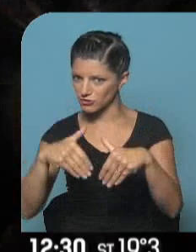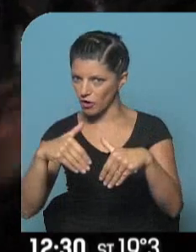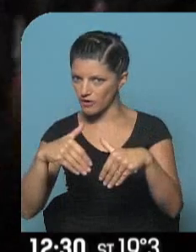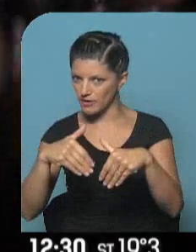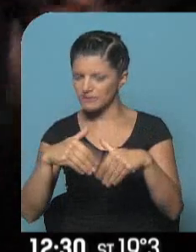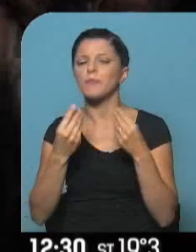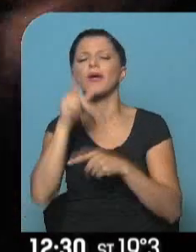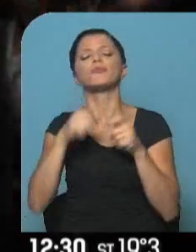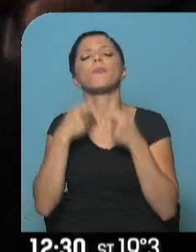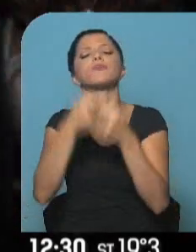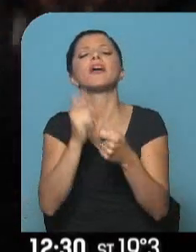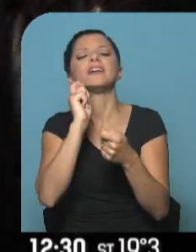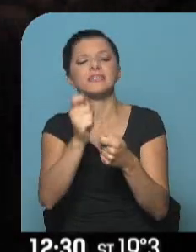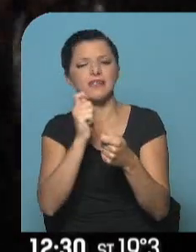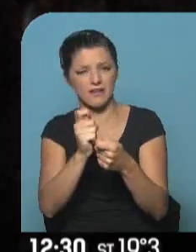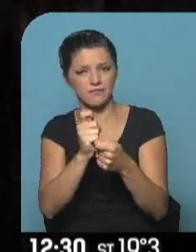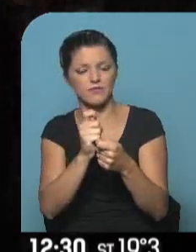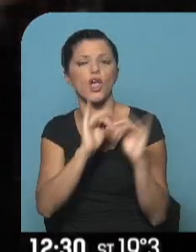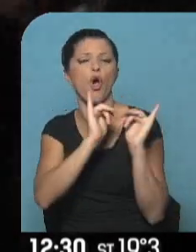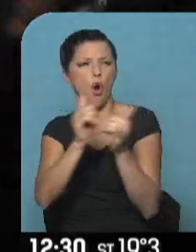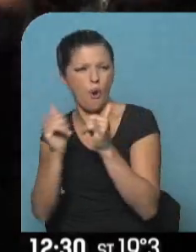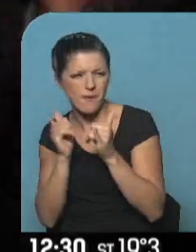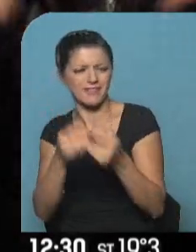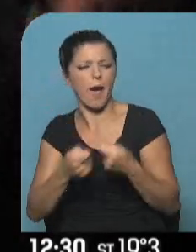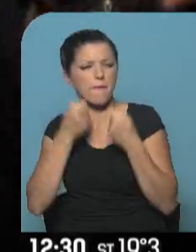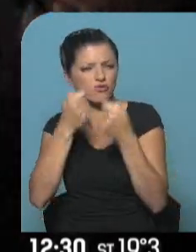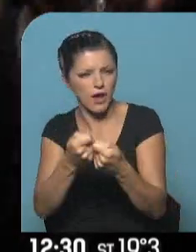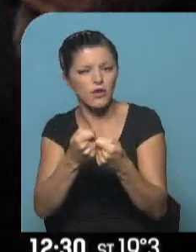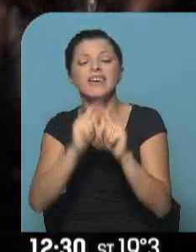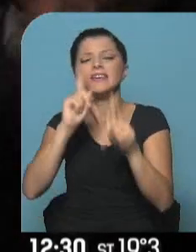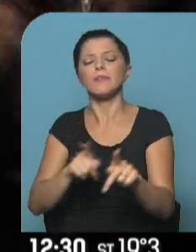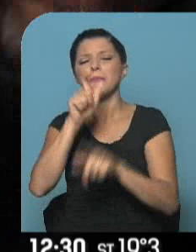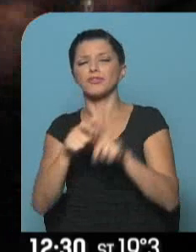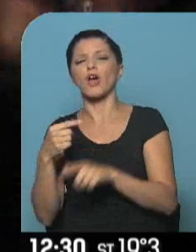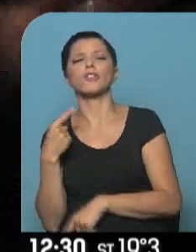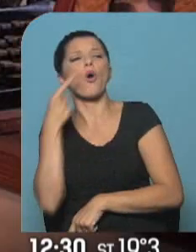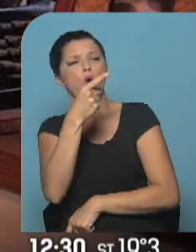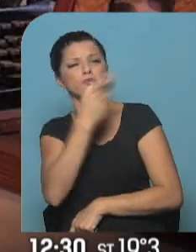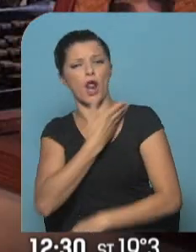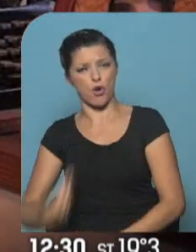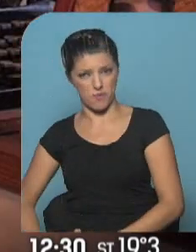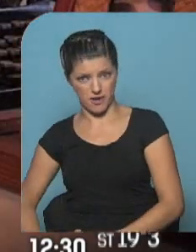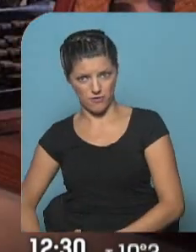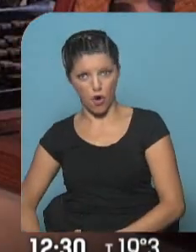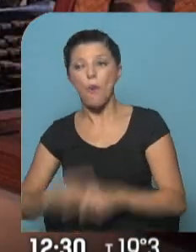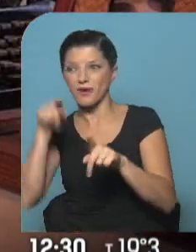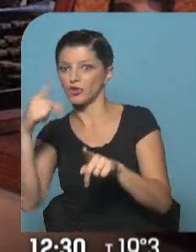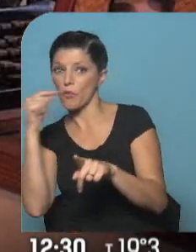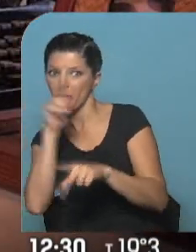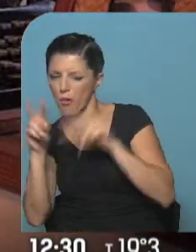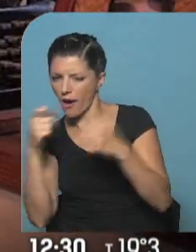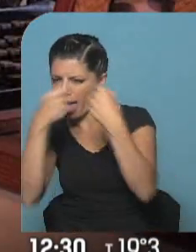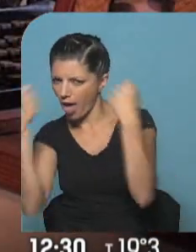electorado crítico de la dirigencia tradicional, en su mayoría jóvenes, y a los desencantados del oficialismo. Con un discurso anticorrupción